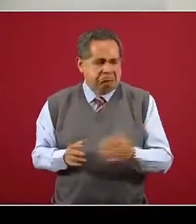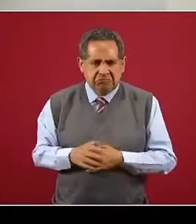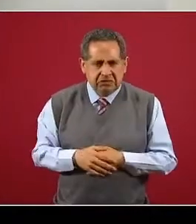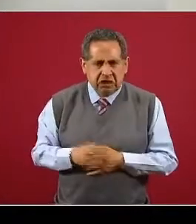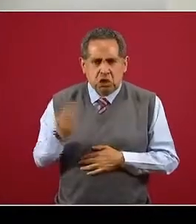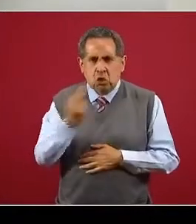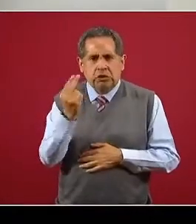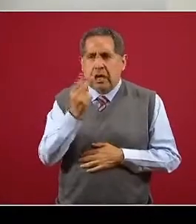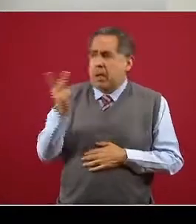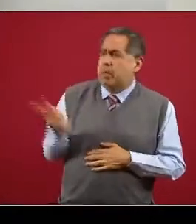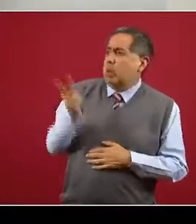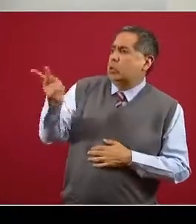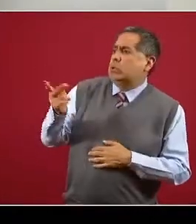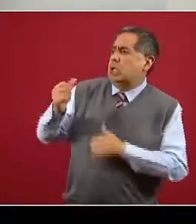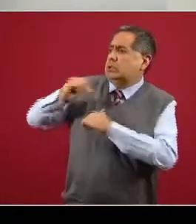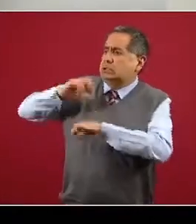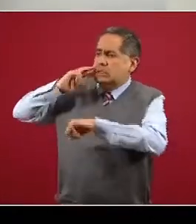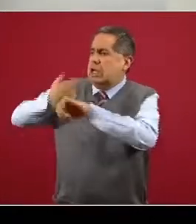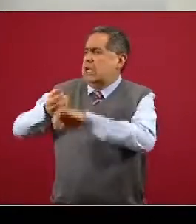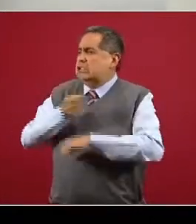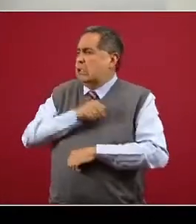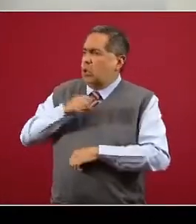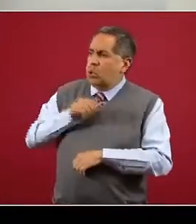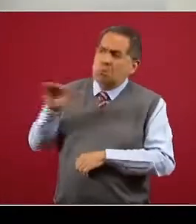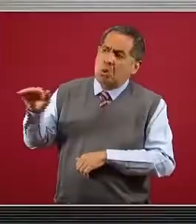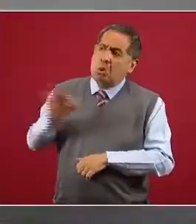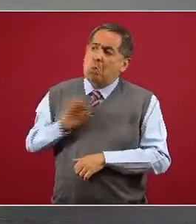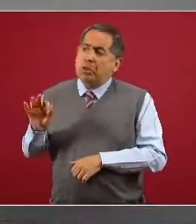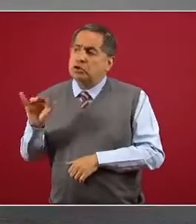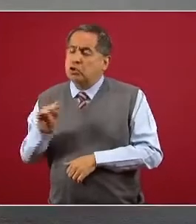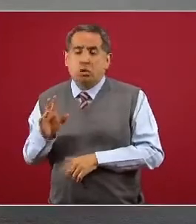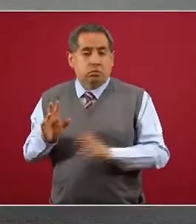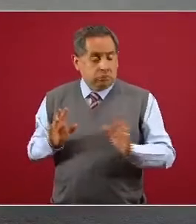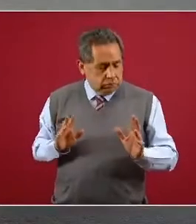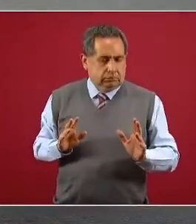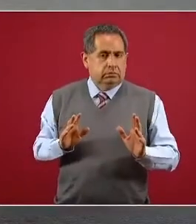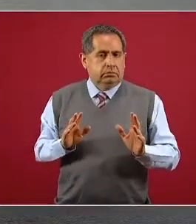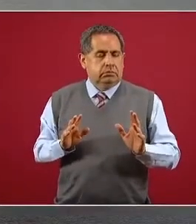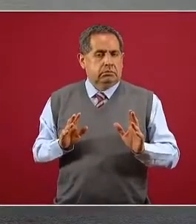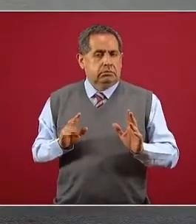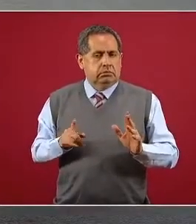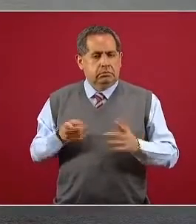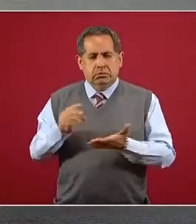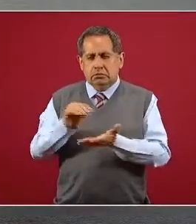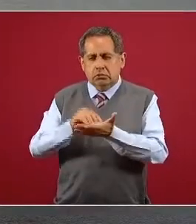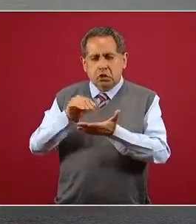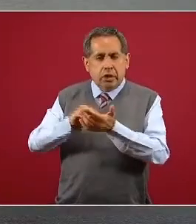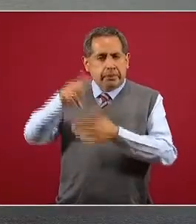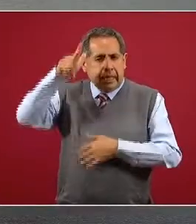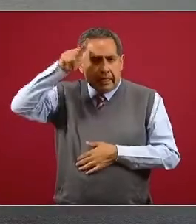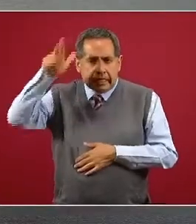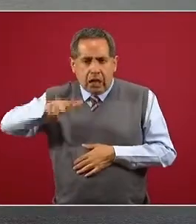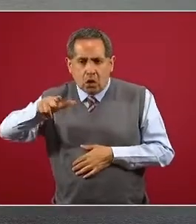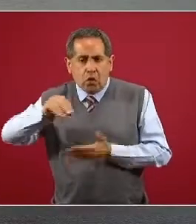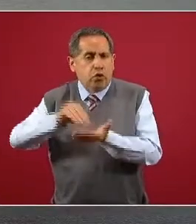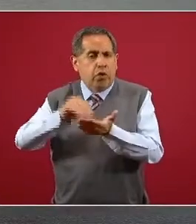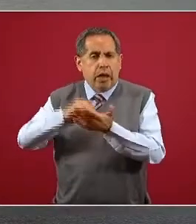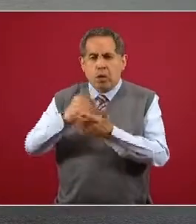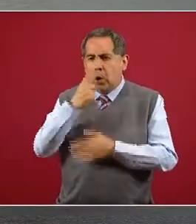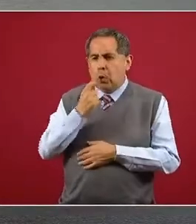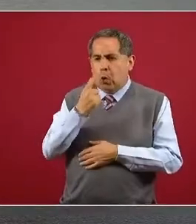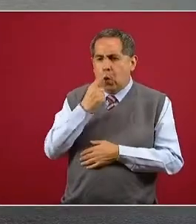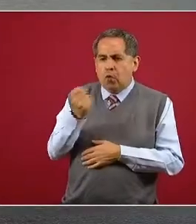que le pregunten las autoridades de salud esta parte. Estoy viendo que continúa el estado de Hidalgo en color